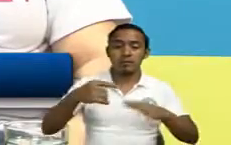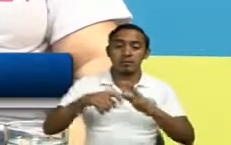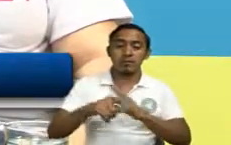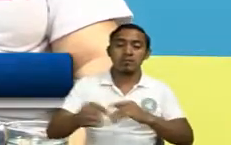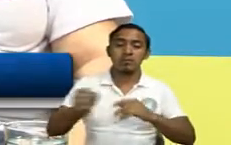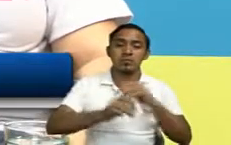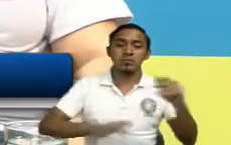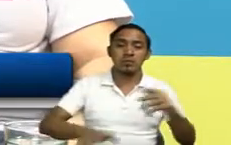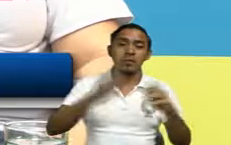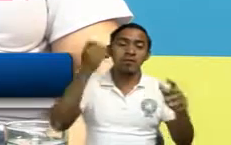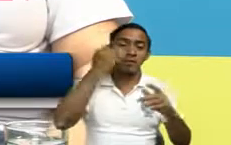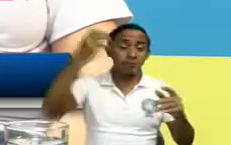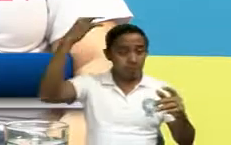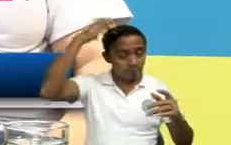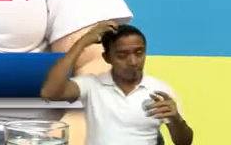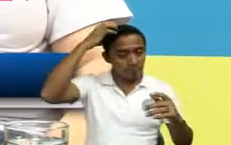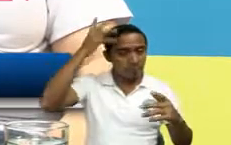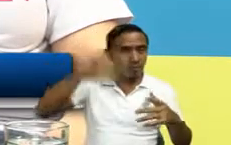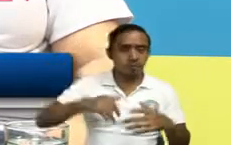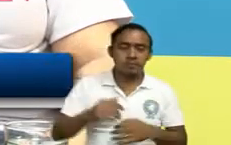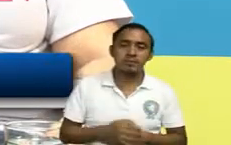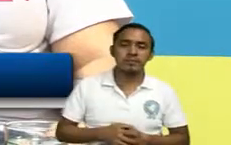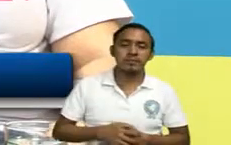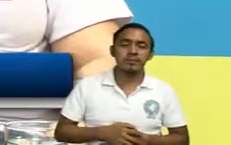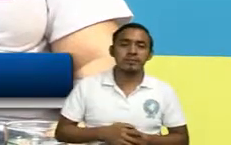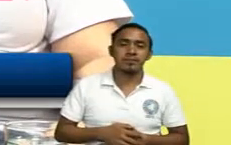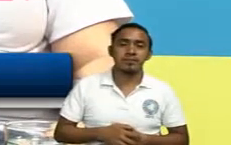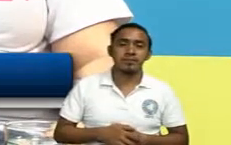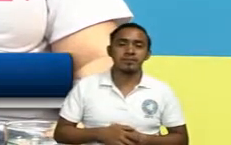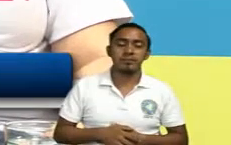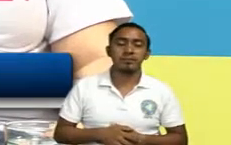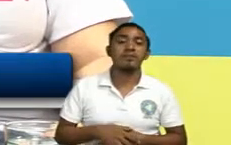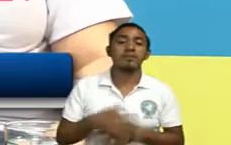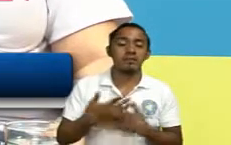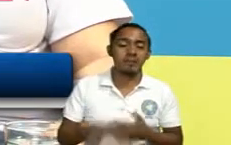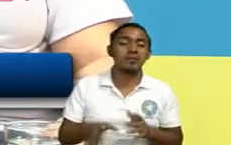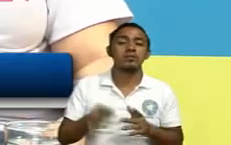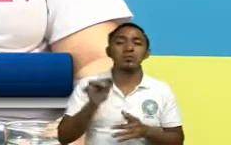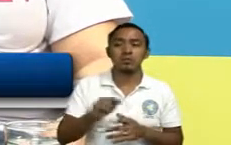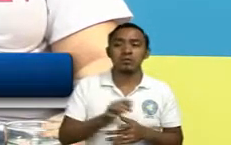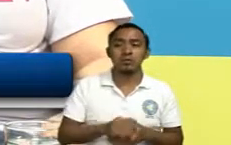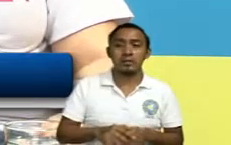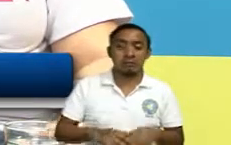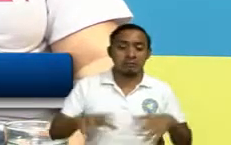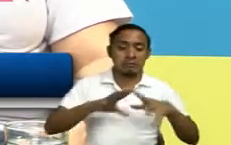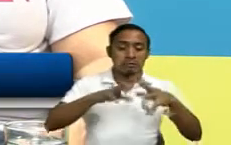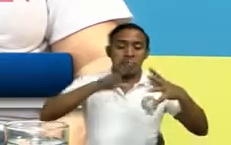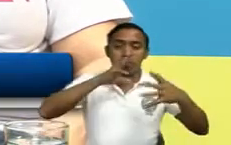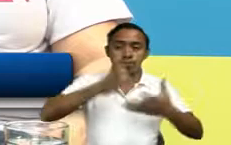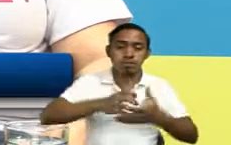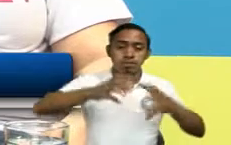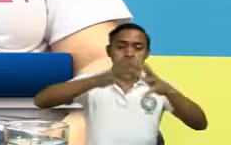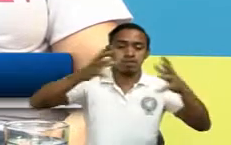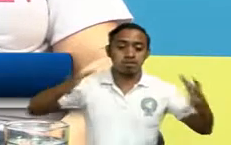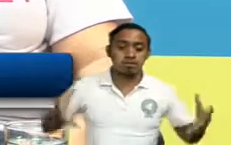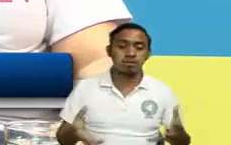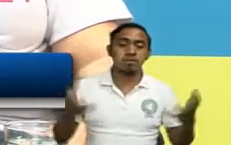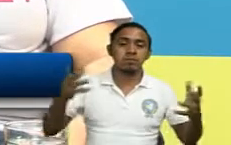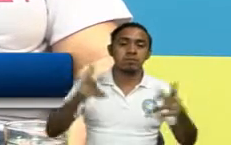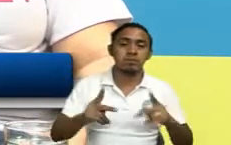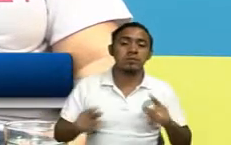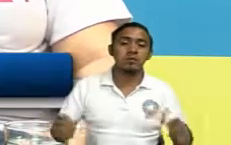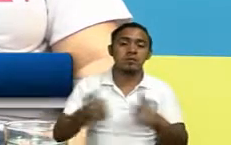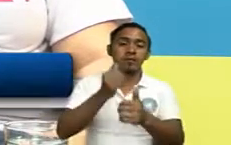enfermedades mentales, ¿verdad? Pues uno de los bolsones grandes o lo que más nos genera personas